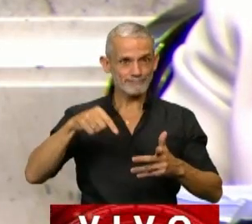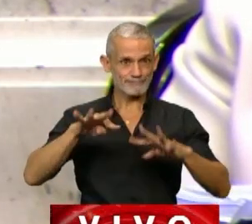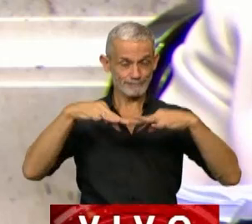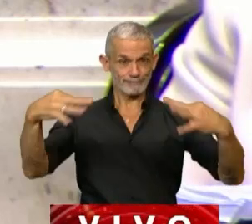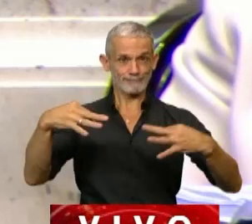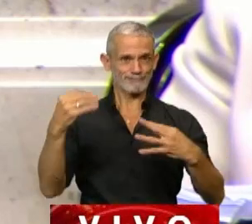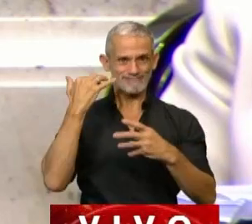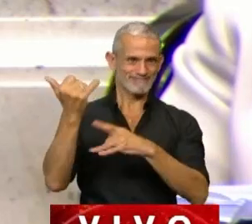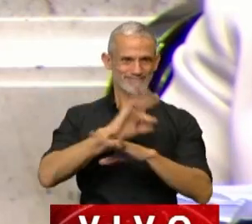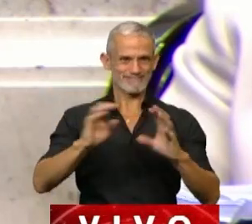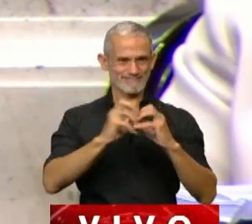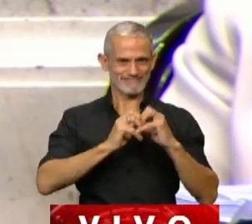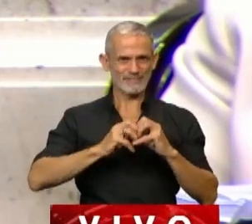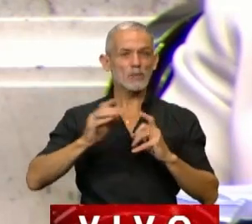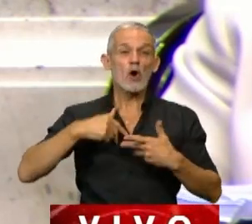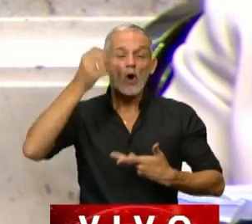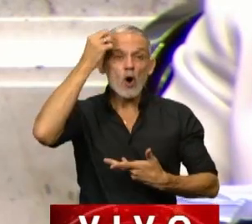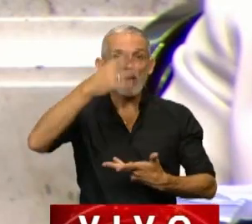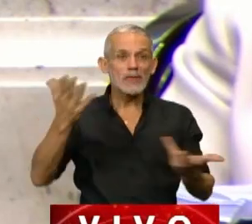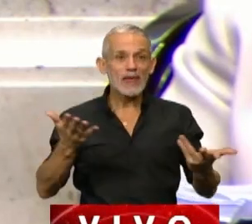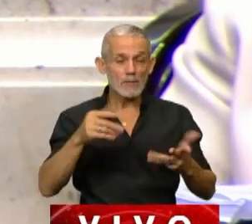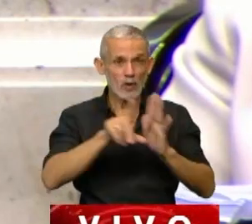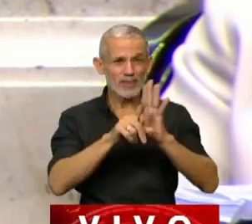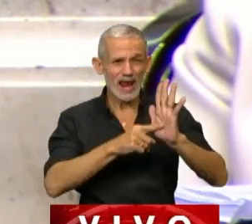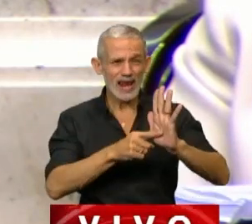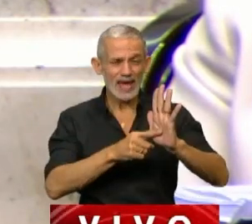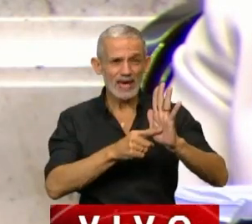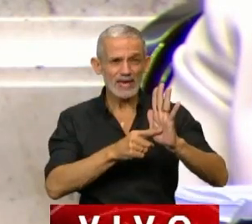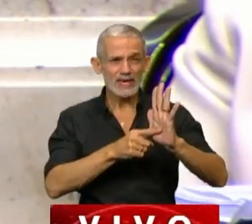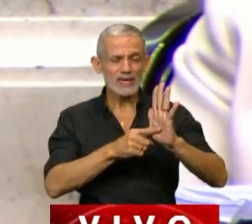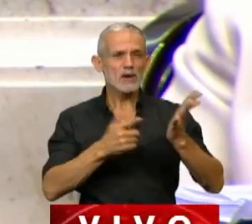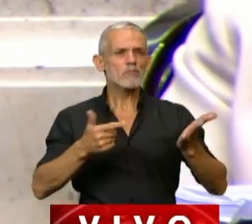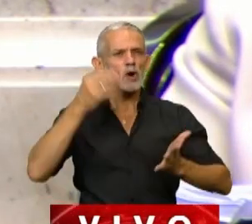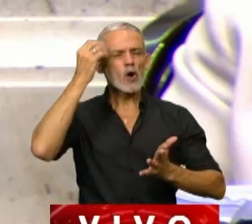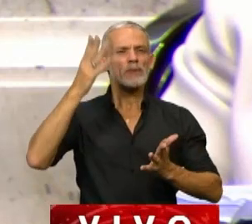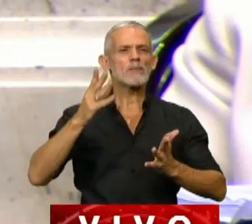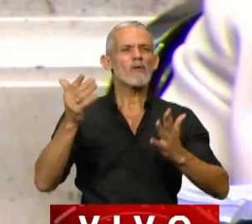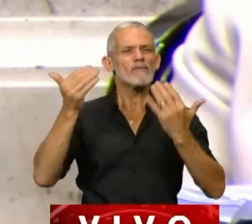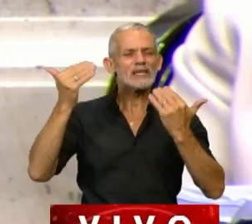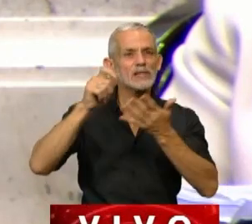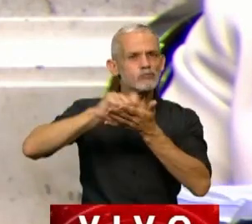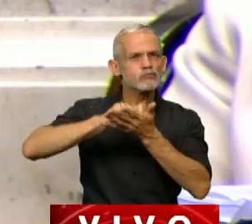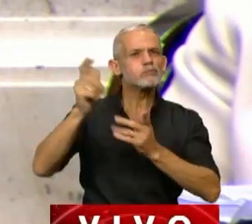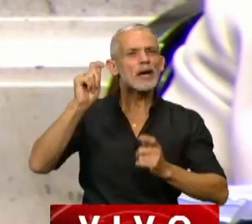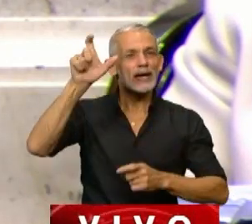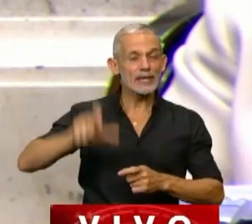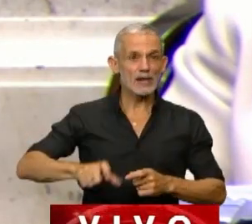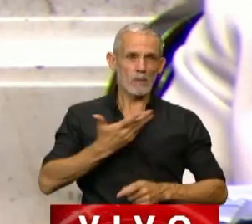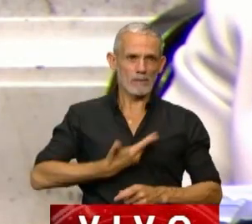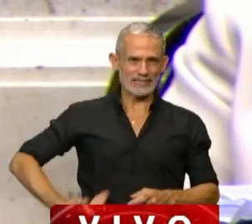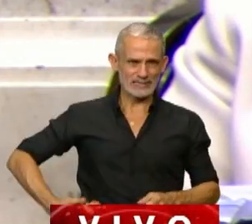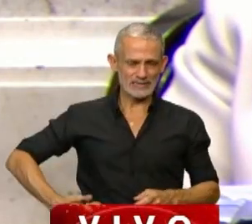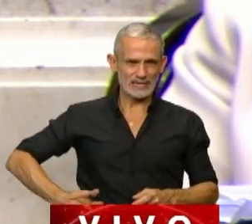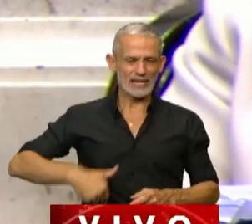en este recinto. Pero nos olvidamos de felicitar al autor de la misma, nuestro